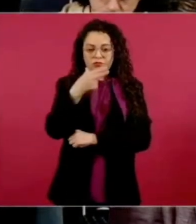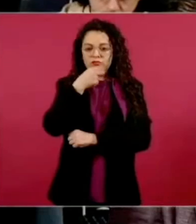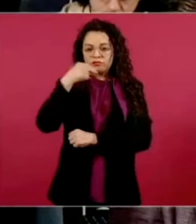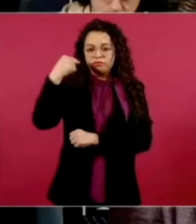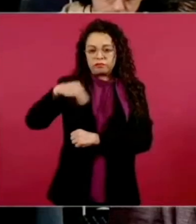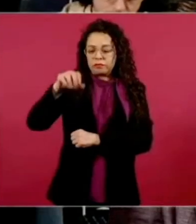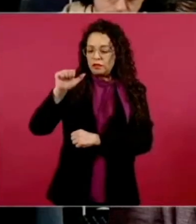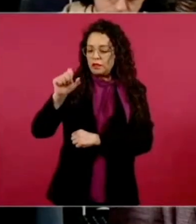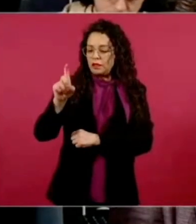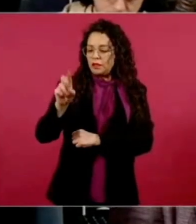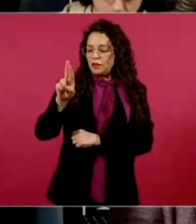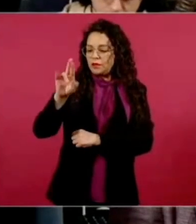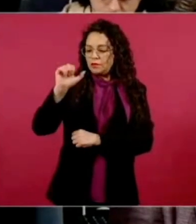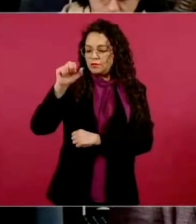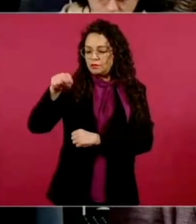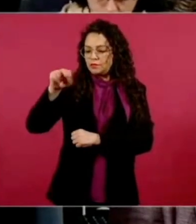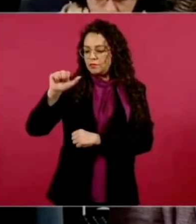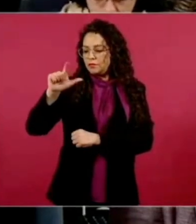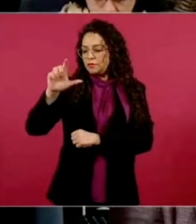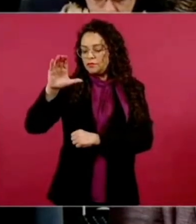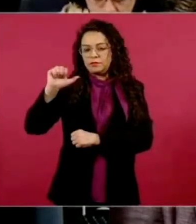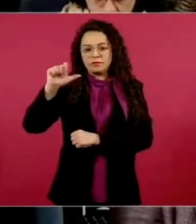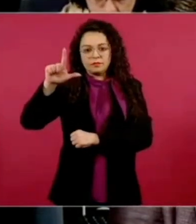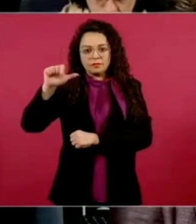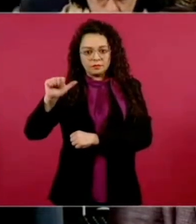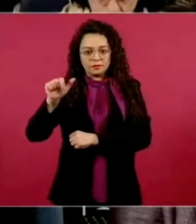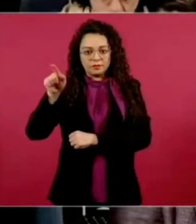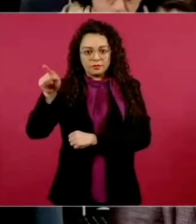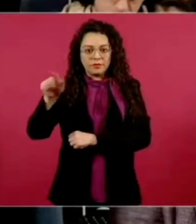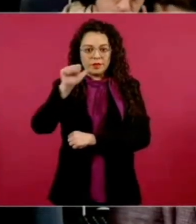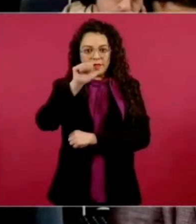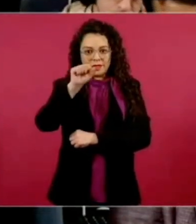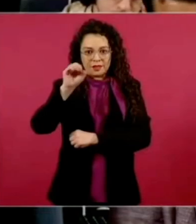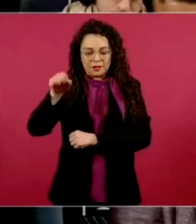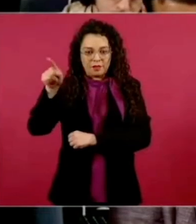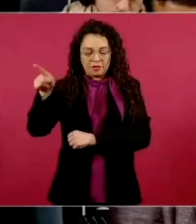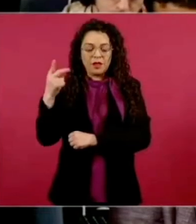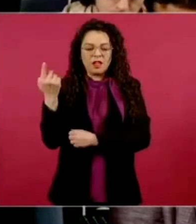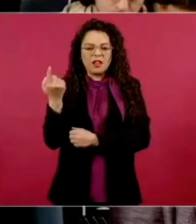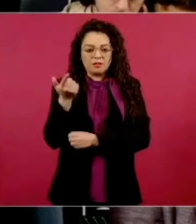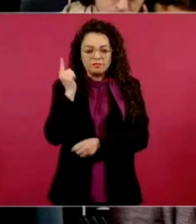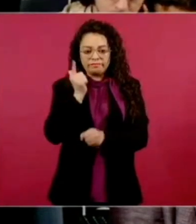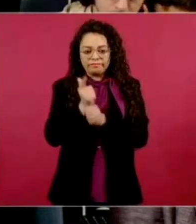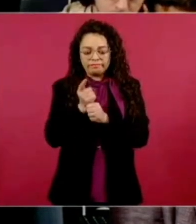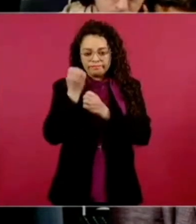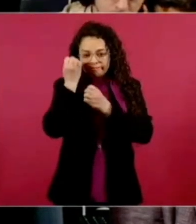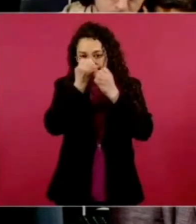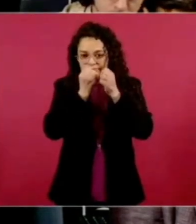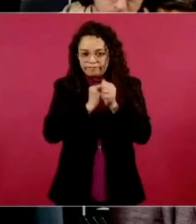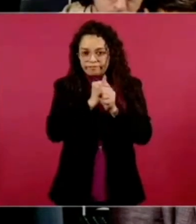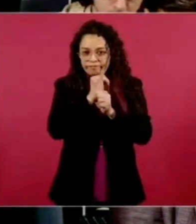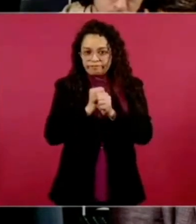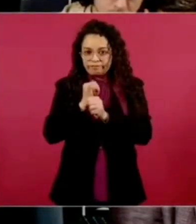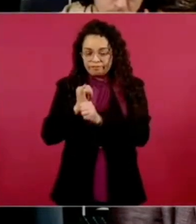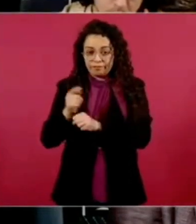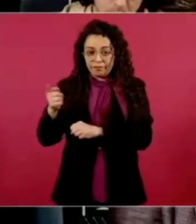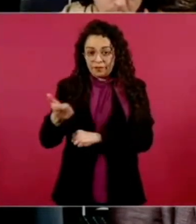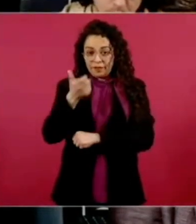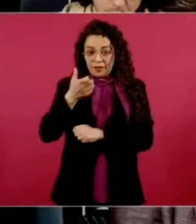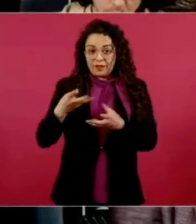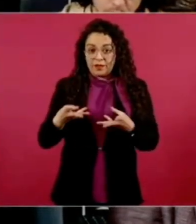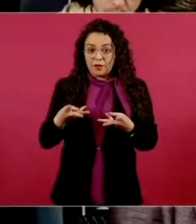Alcalá. Y ahí se encuentra la auditoría, entre otras cosas, que por estos gastos de